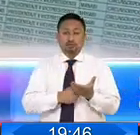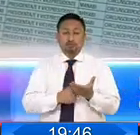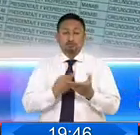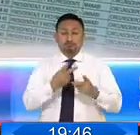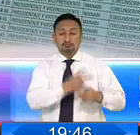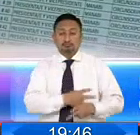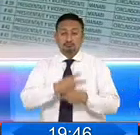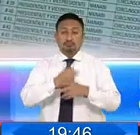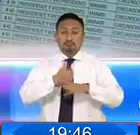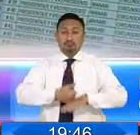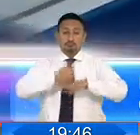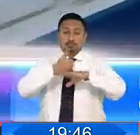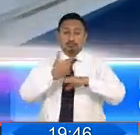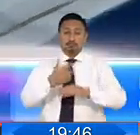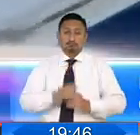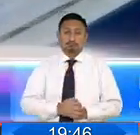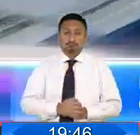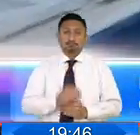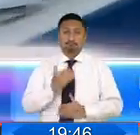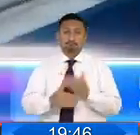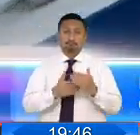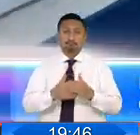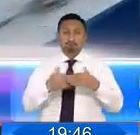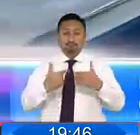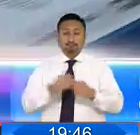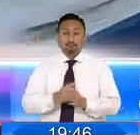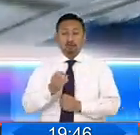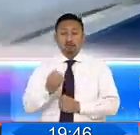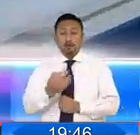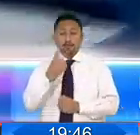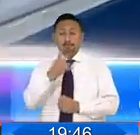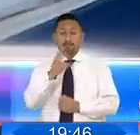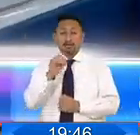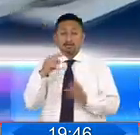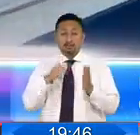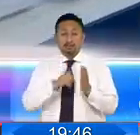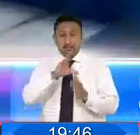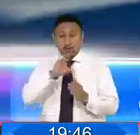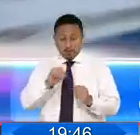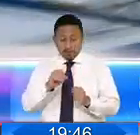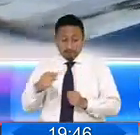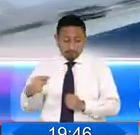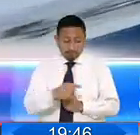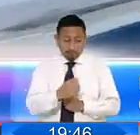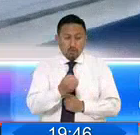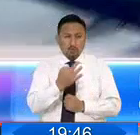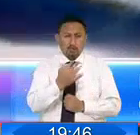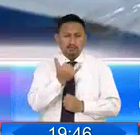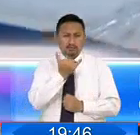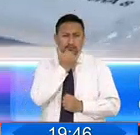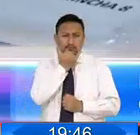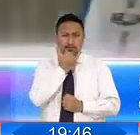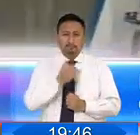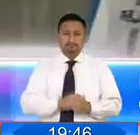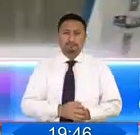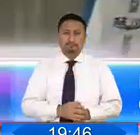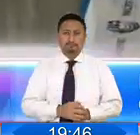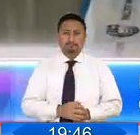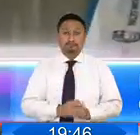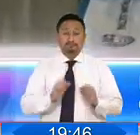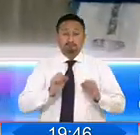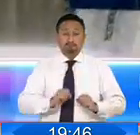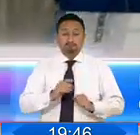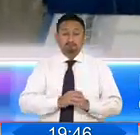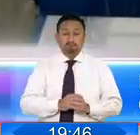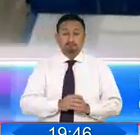Pleno del Organismo Electoral para determinar cuántas de las 20.050 actas en realidad tienen inconsistencias. Se permite